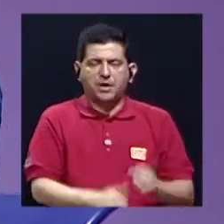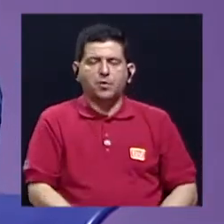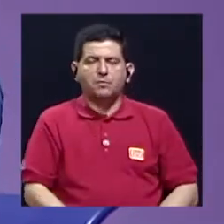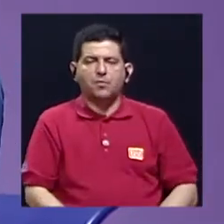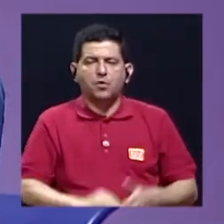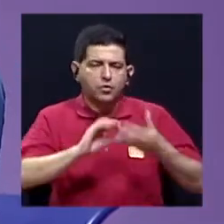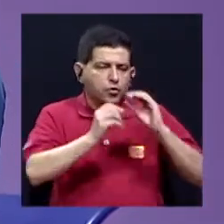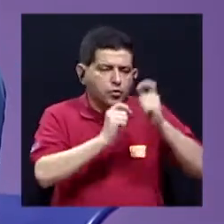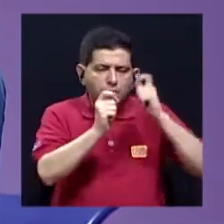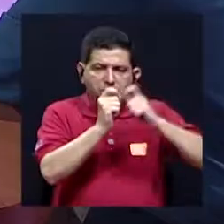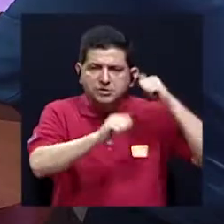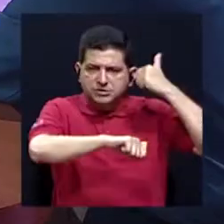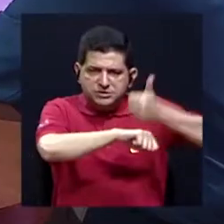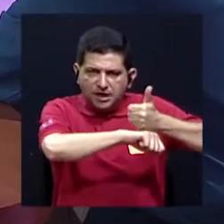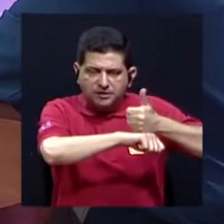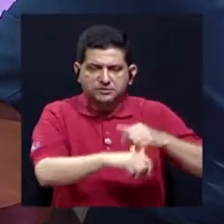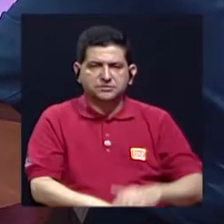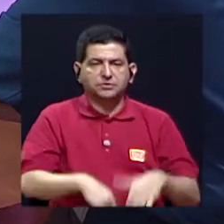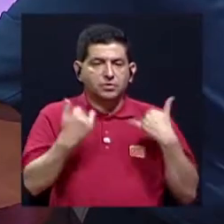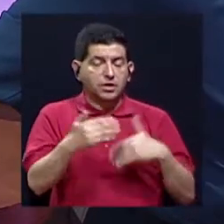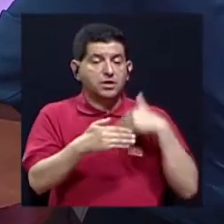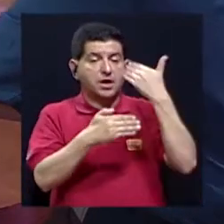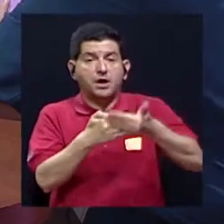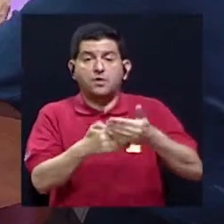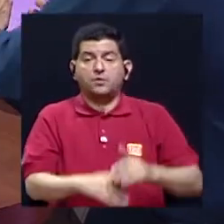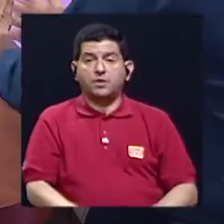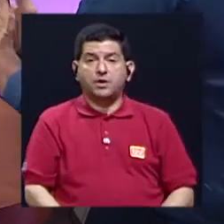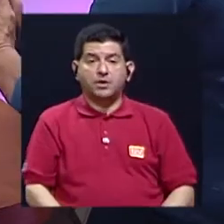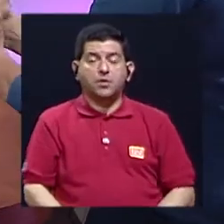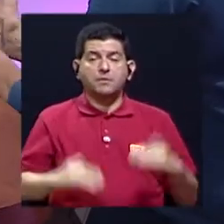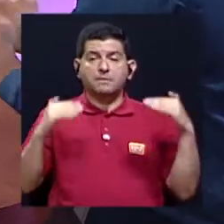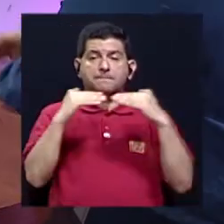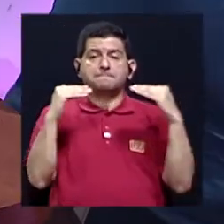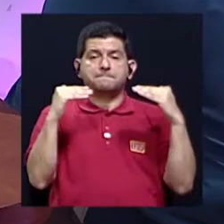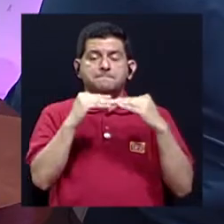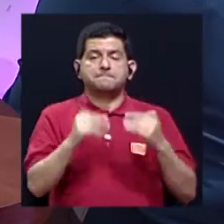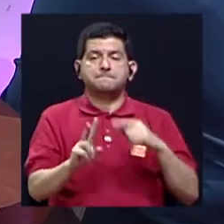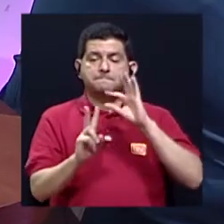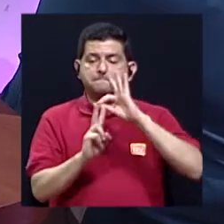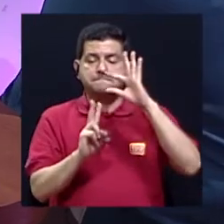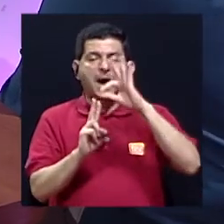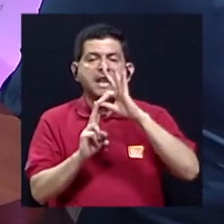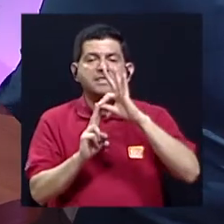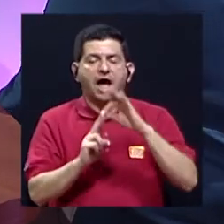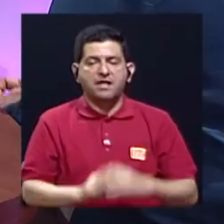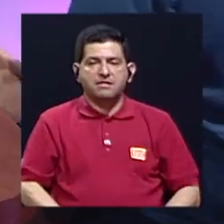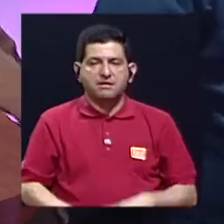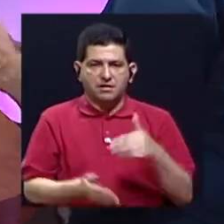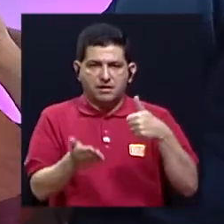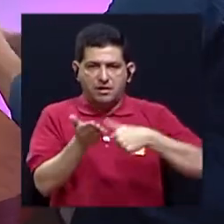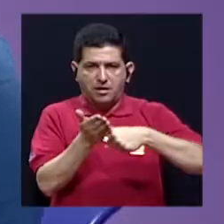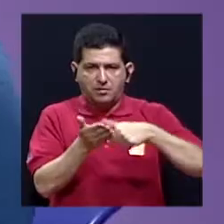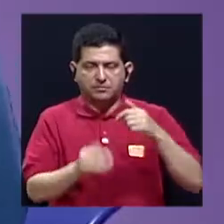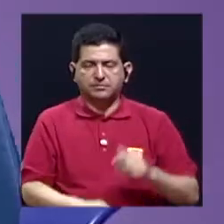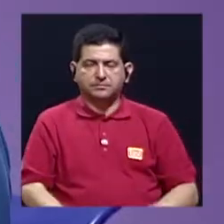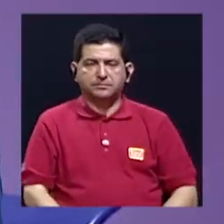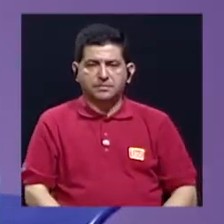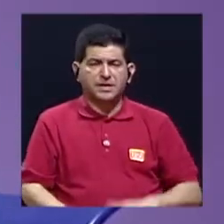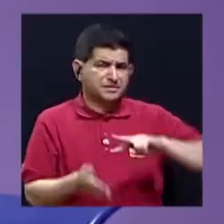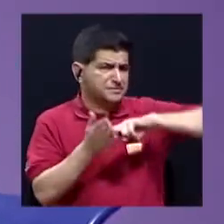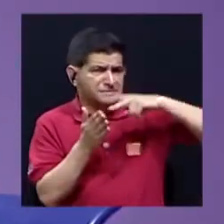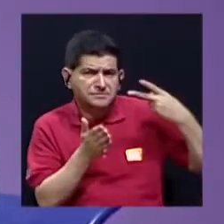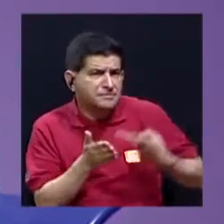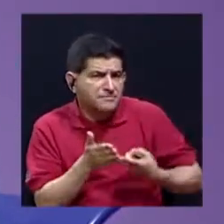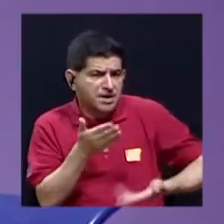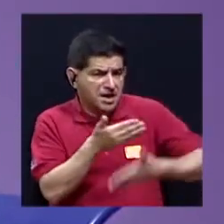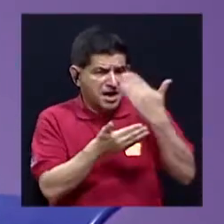cuotas y ya más adelante por la paridad, ¿verdad? En las papeletas. Eso ha significado